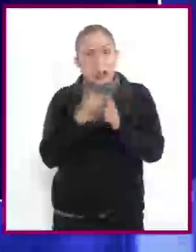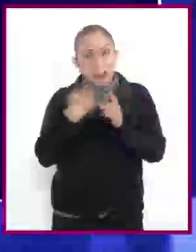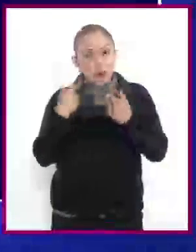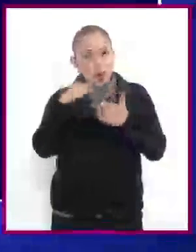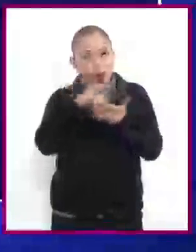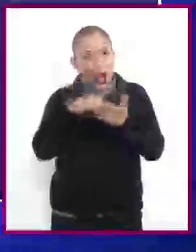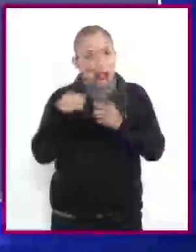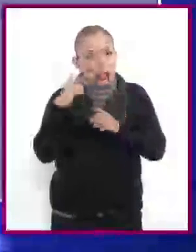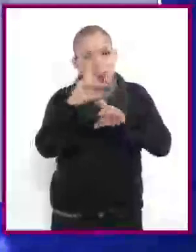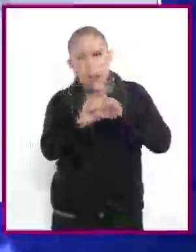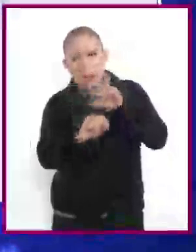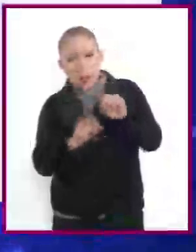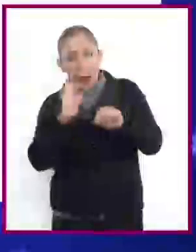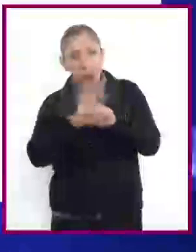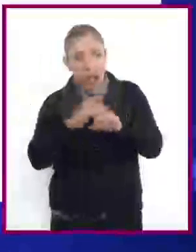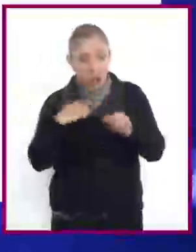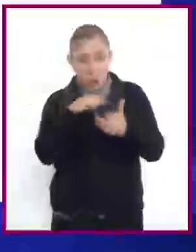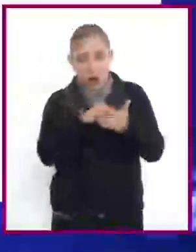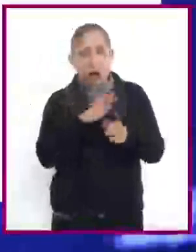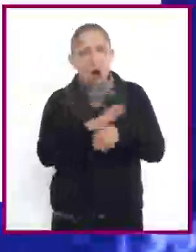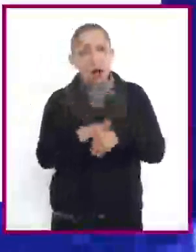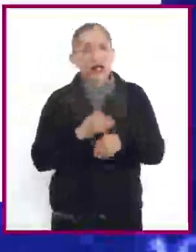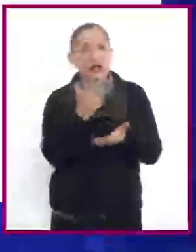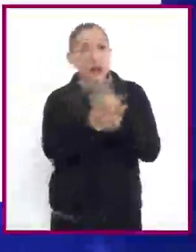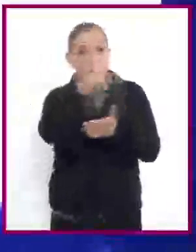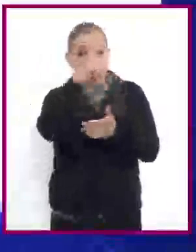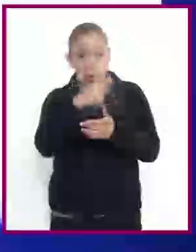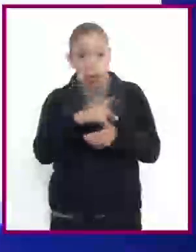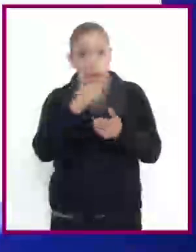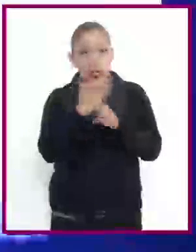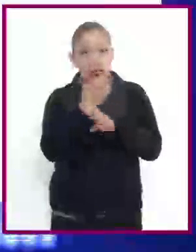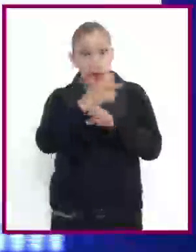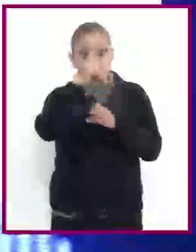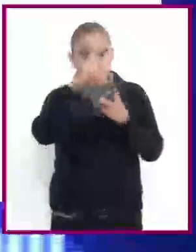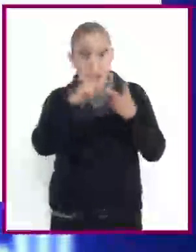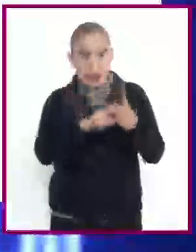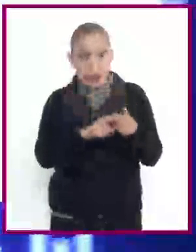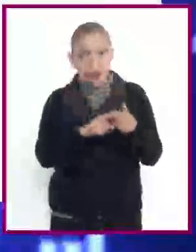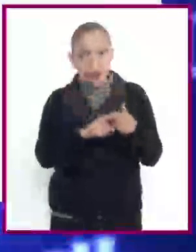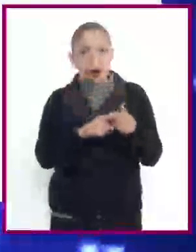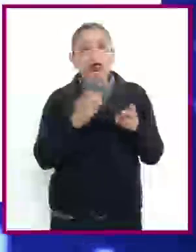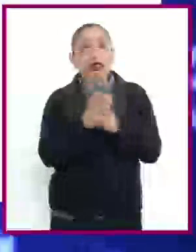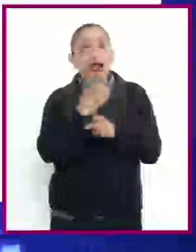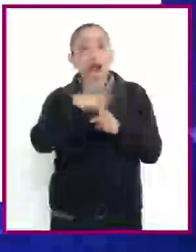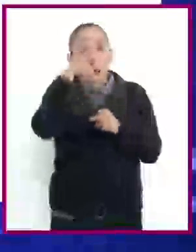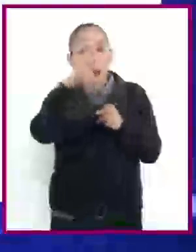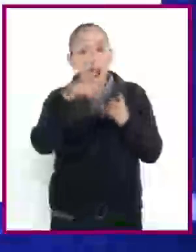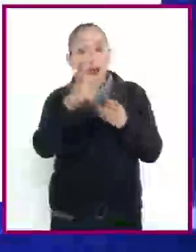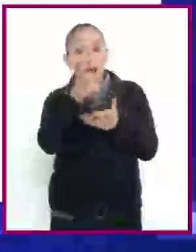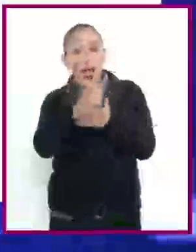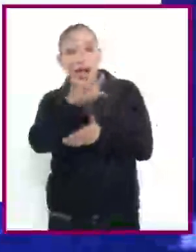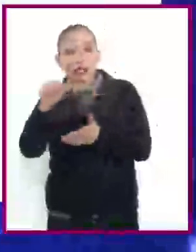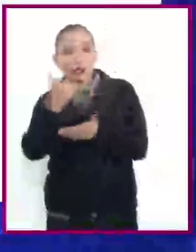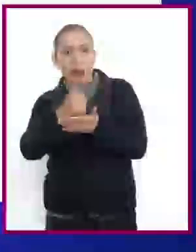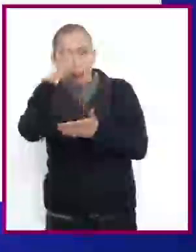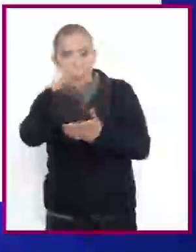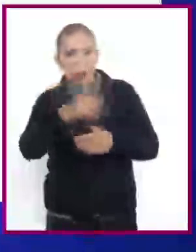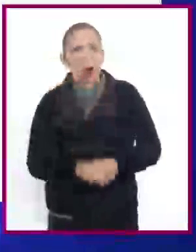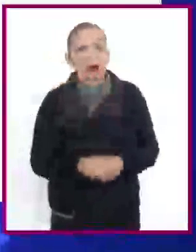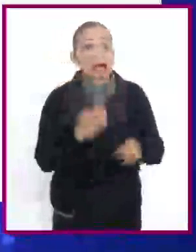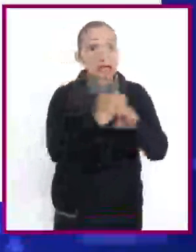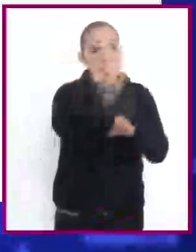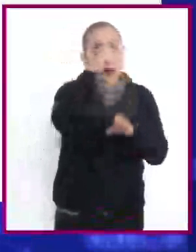de emigrantes y lugares receptores de inmigrantes. Entre los años 2010 y 2015, el Consejo Nacional de